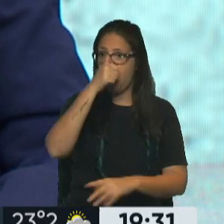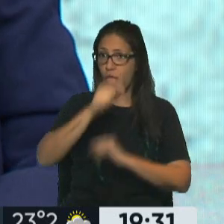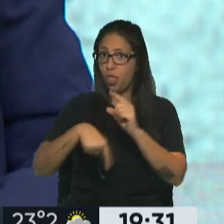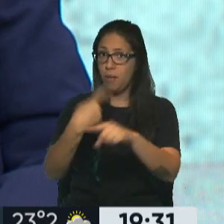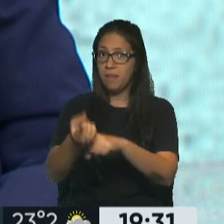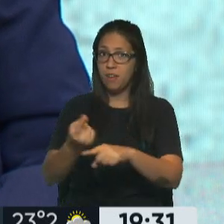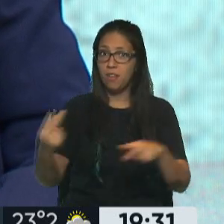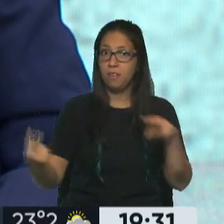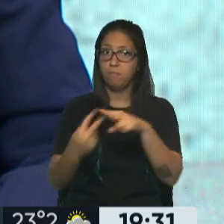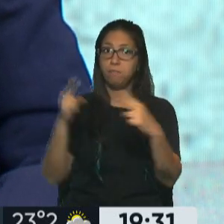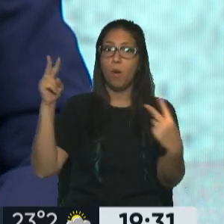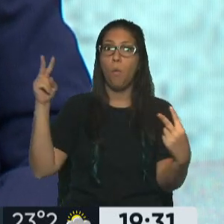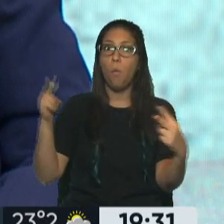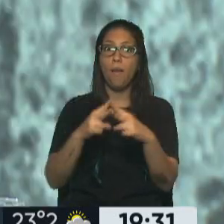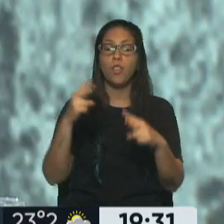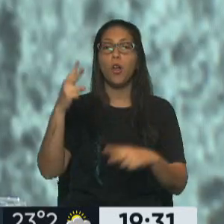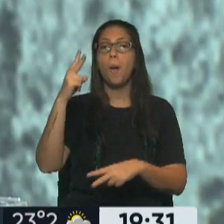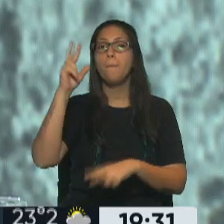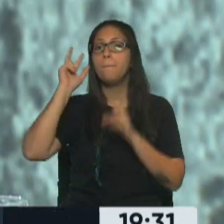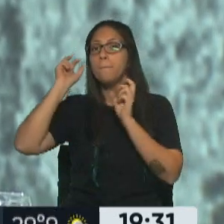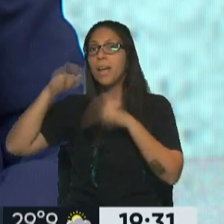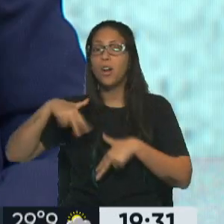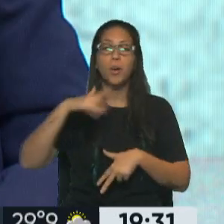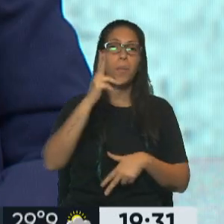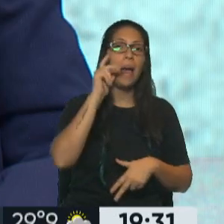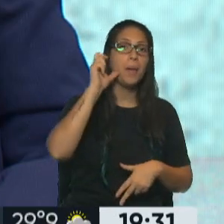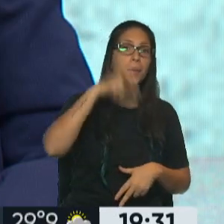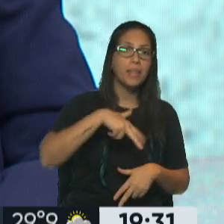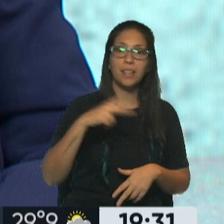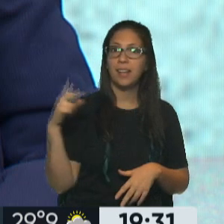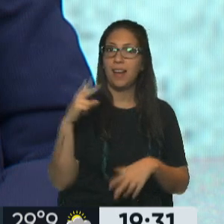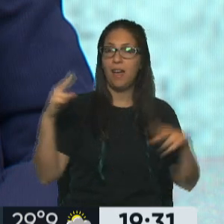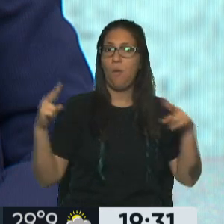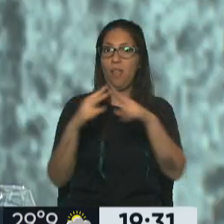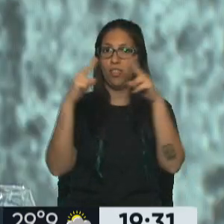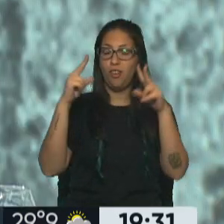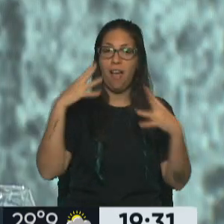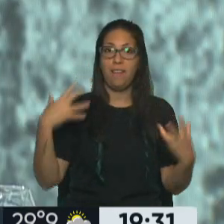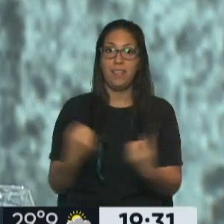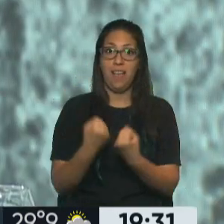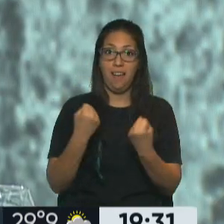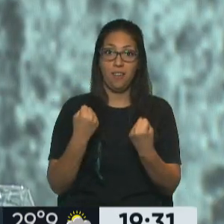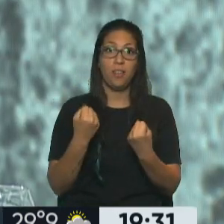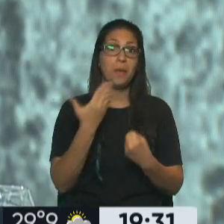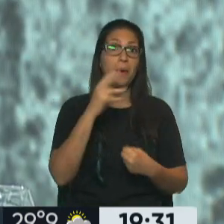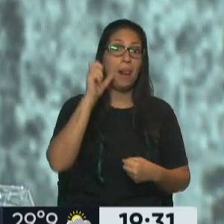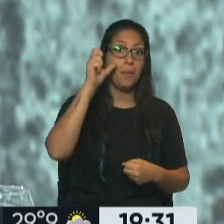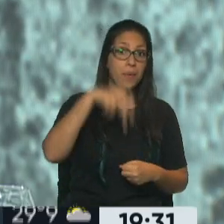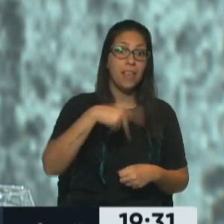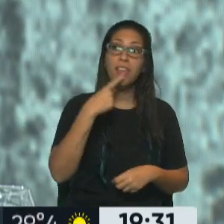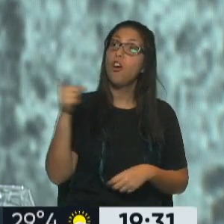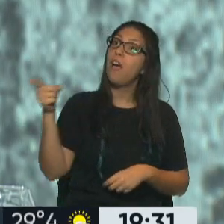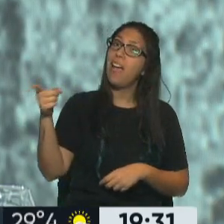día del encuentro perón Balvin tal cual aniversario del encuentro perón perv y después es Balvin que dice este viejo